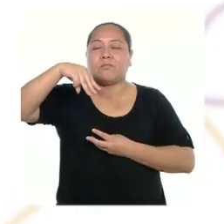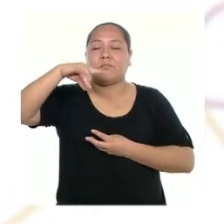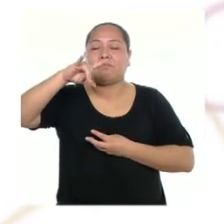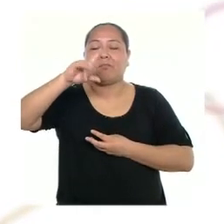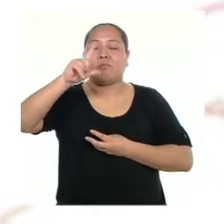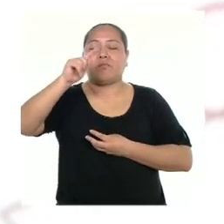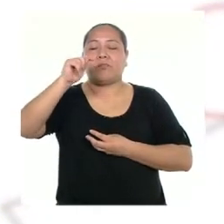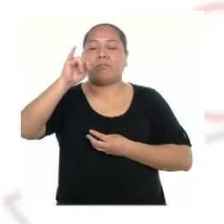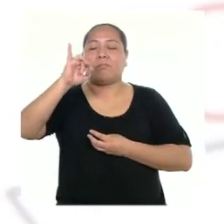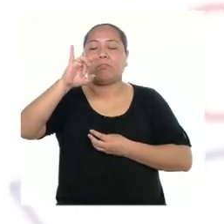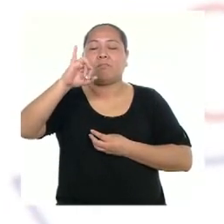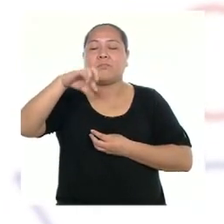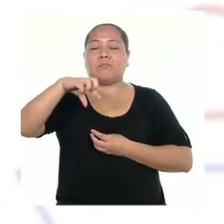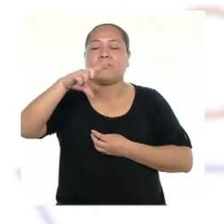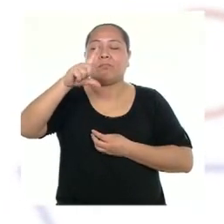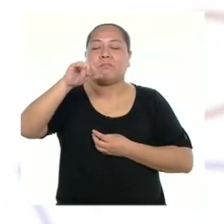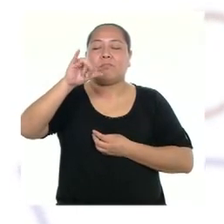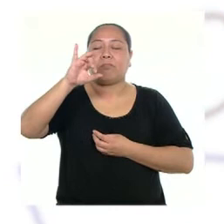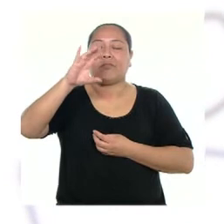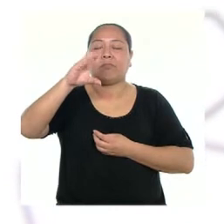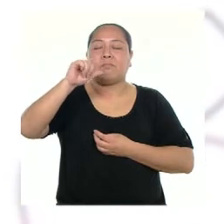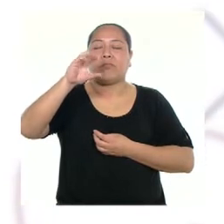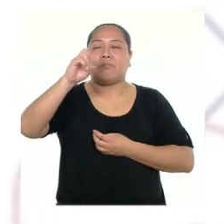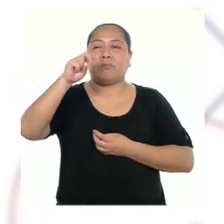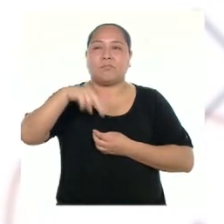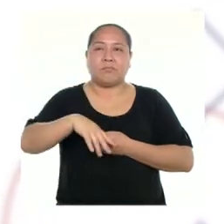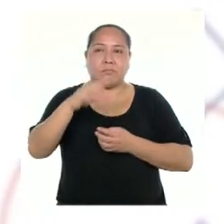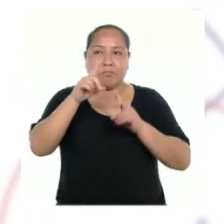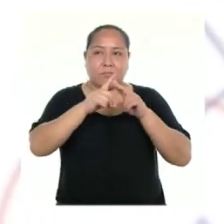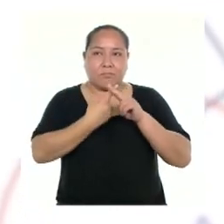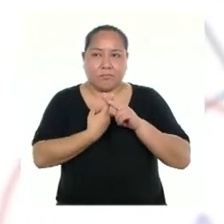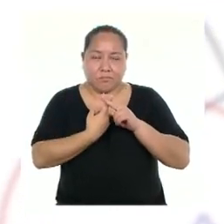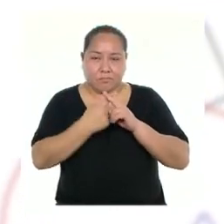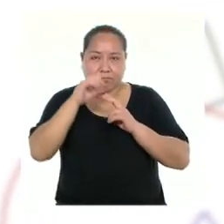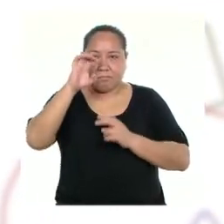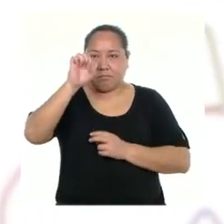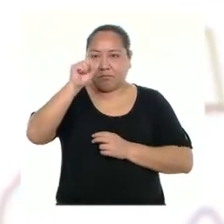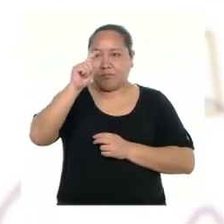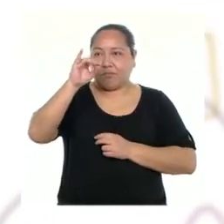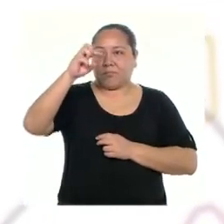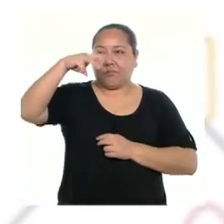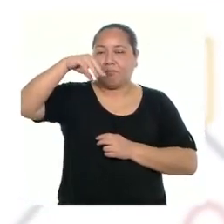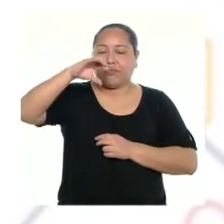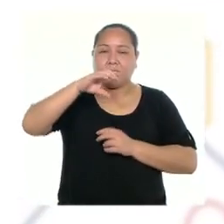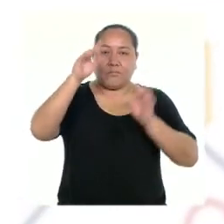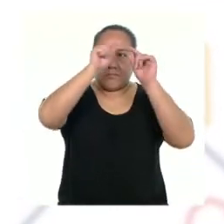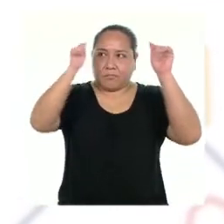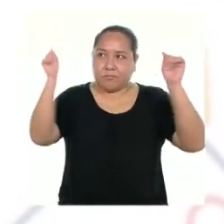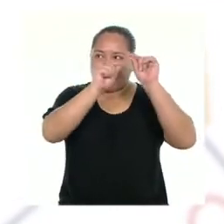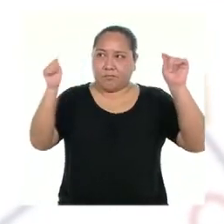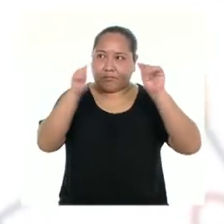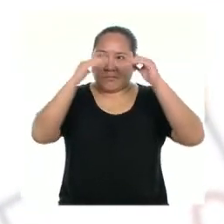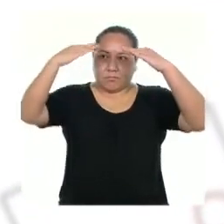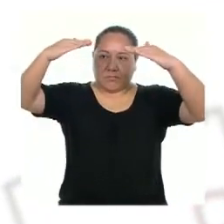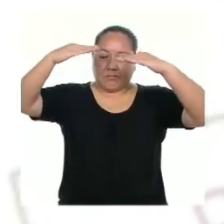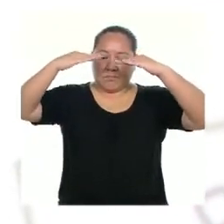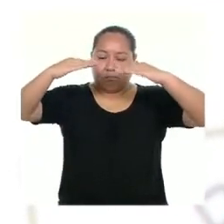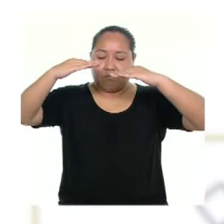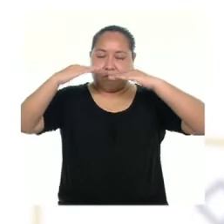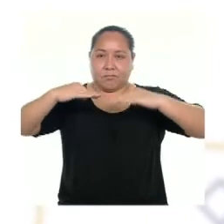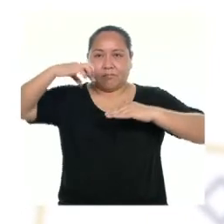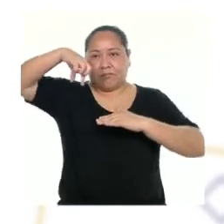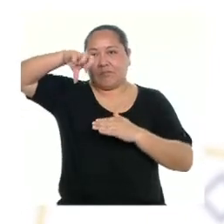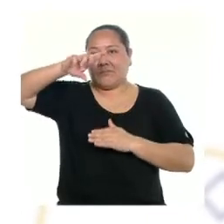multiplicación. Empezamos por la estimación. Se traza en el área a medir una serie de líneas paralelas a